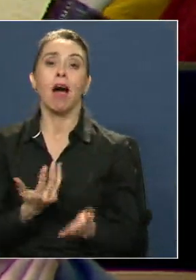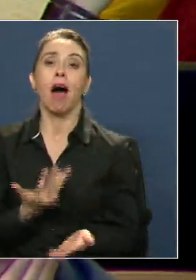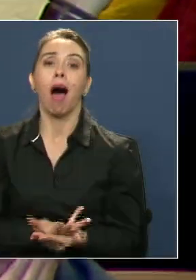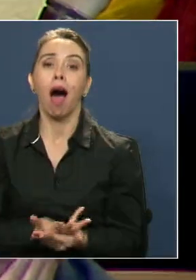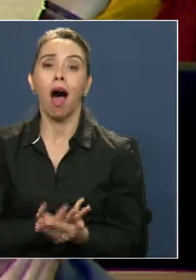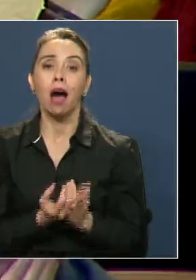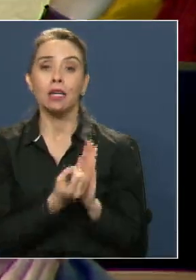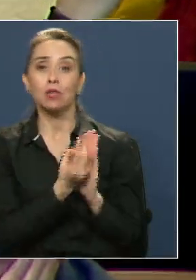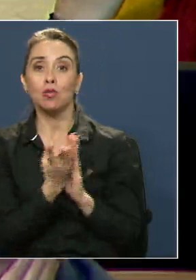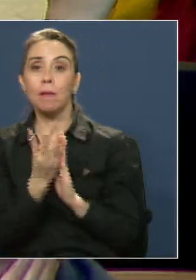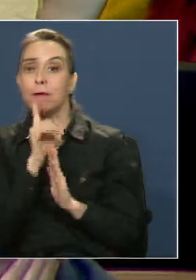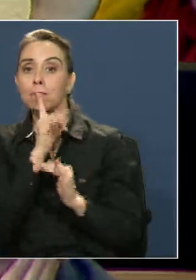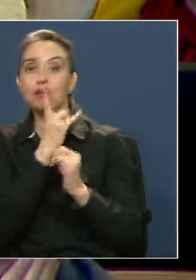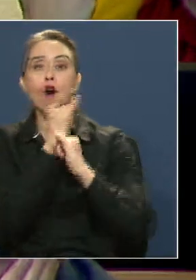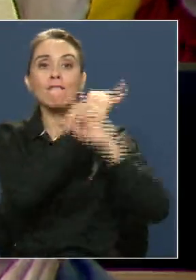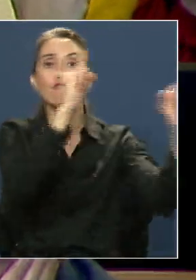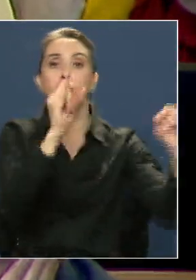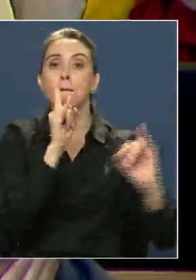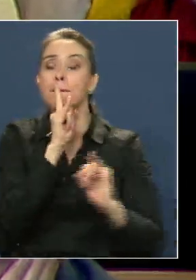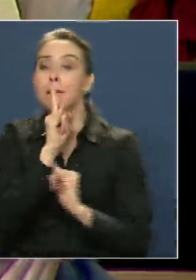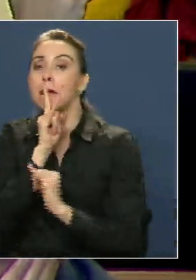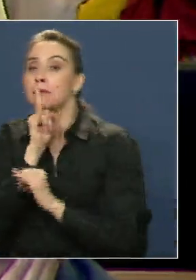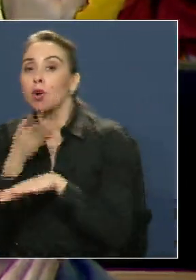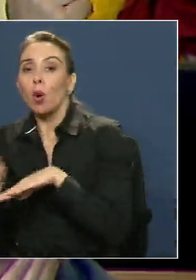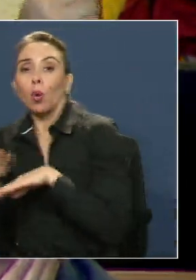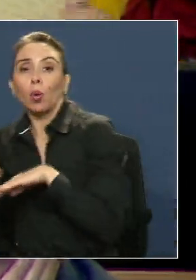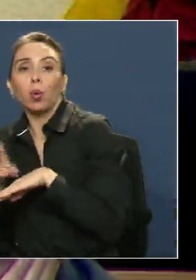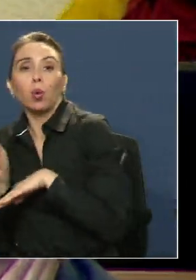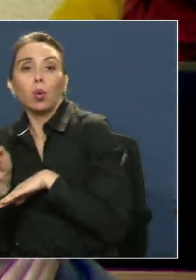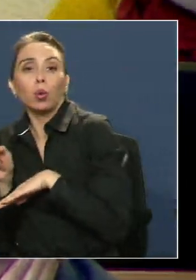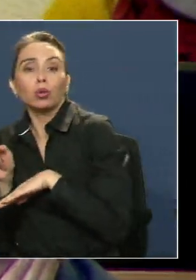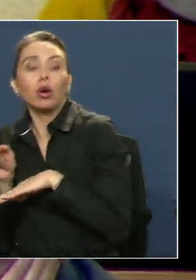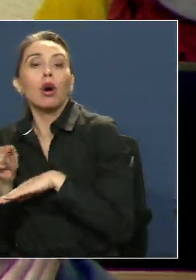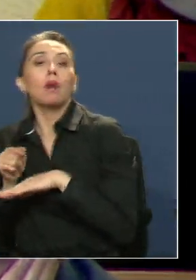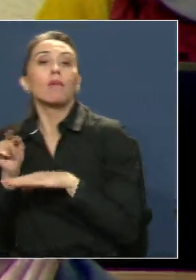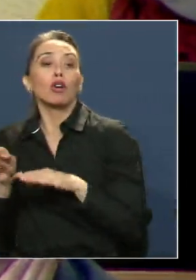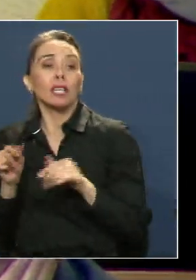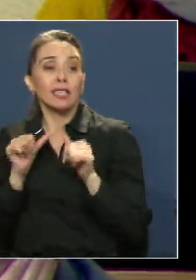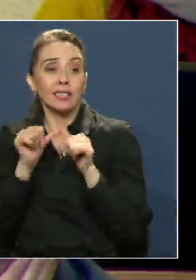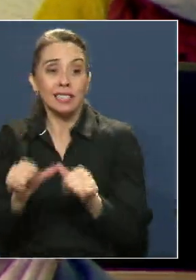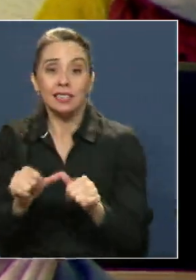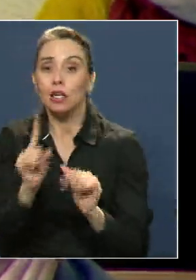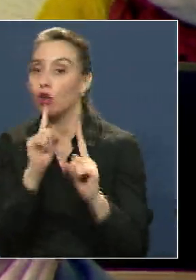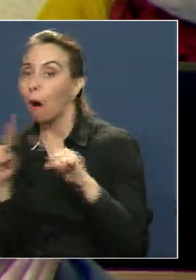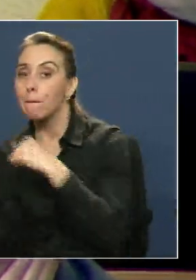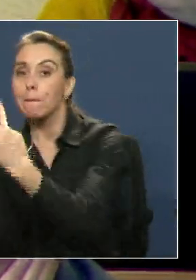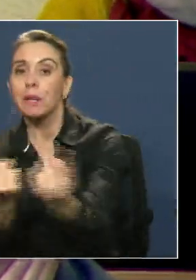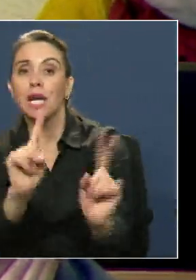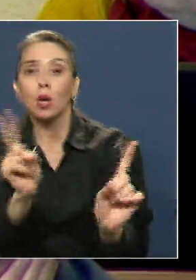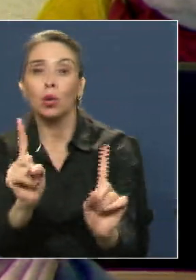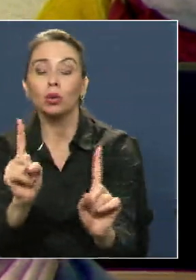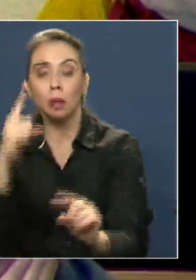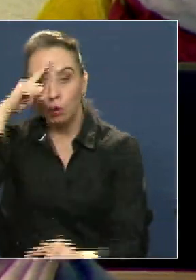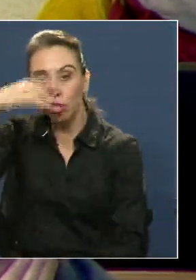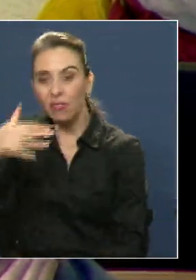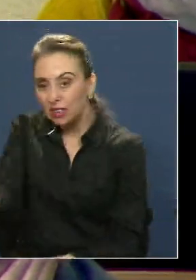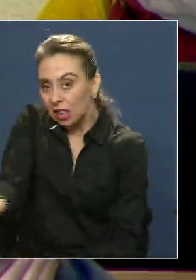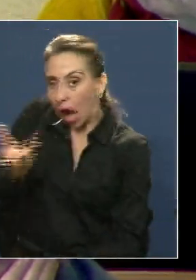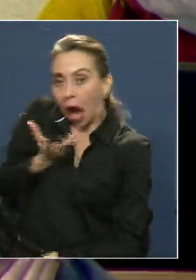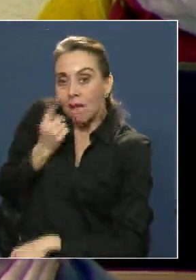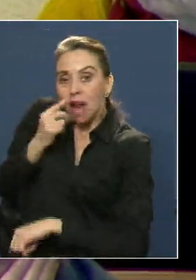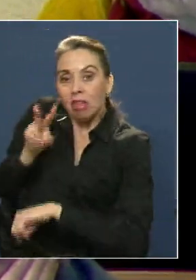de cifras ocultas, puesto que son delitos que mayormente no se sondean debido a la complejidad del testimonio, a